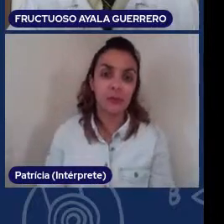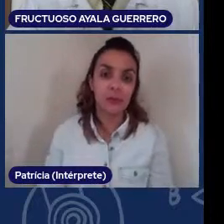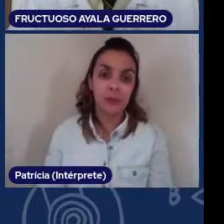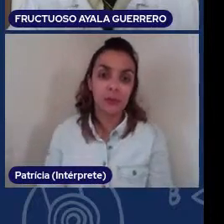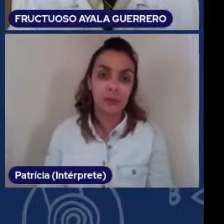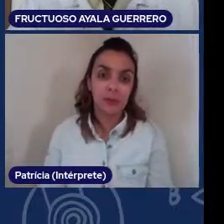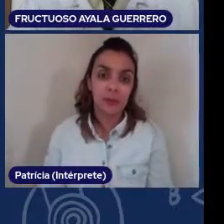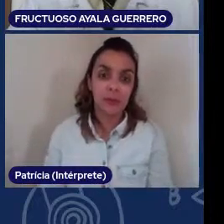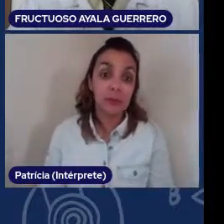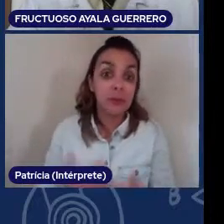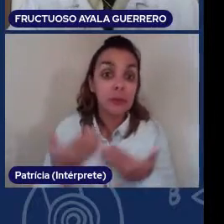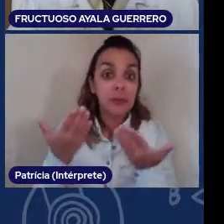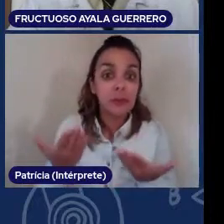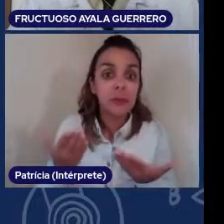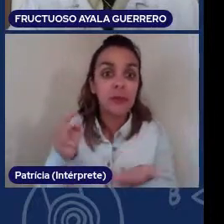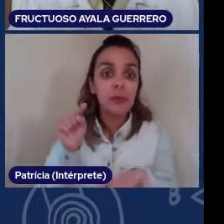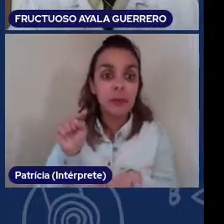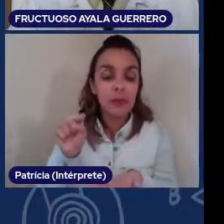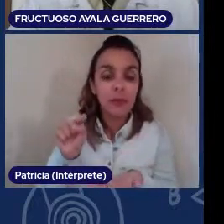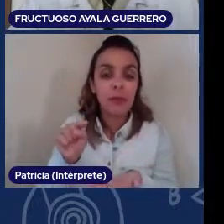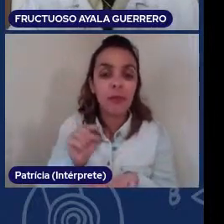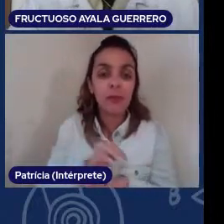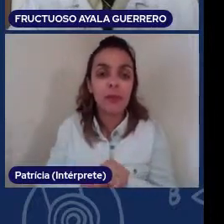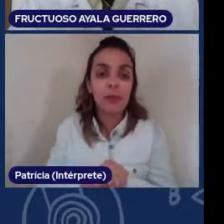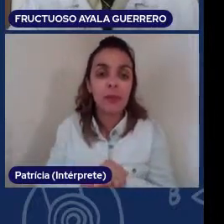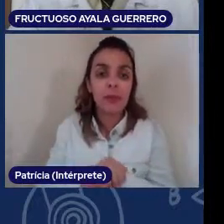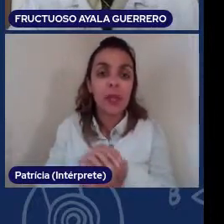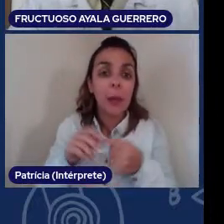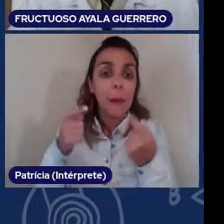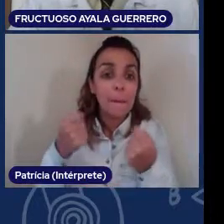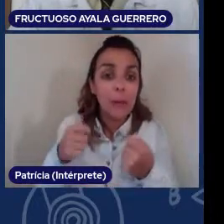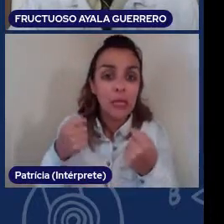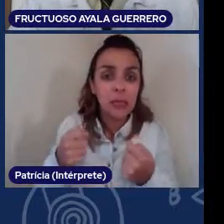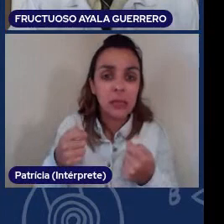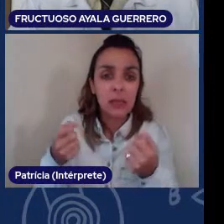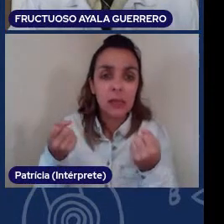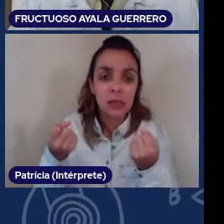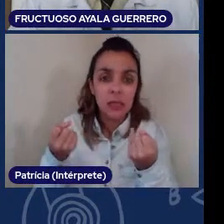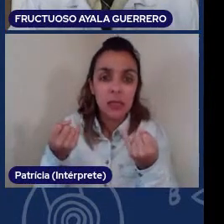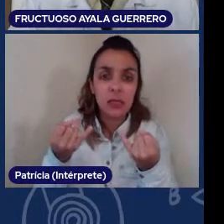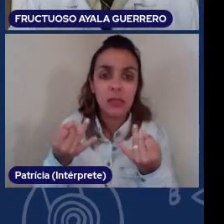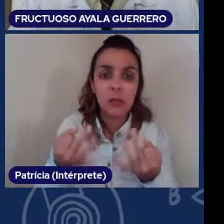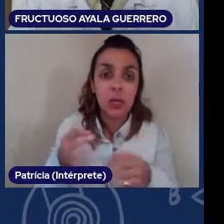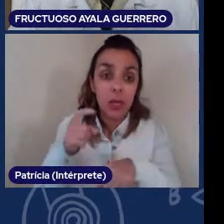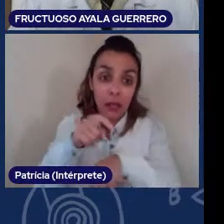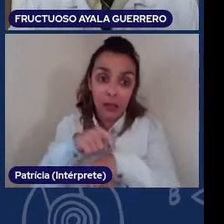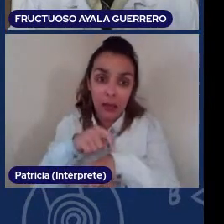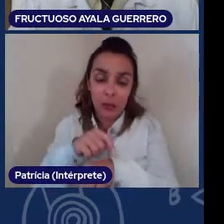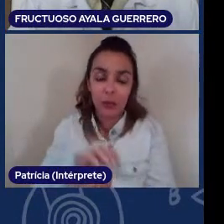Bueno, aquí es algo similar lo que ya les expliqué, así que por el tiempo